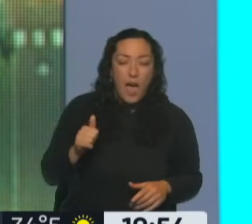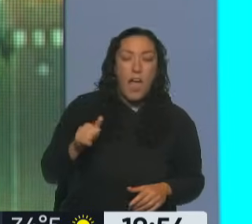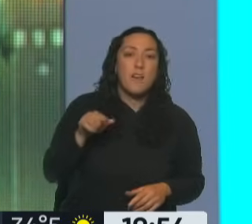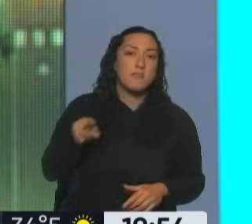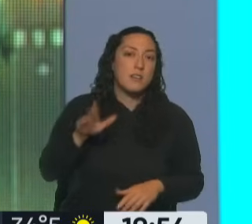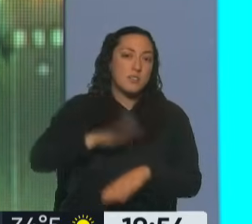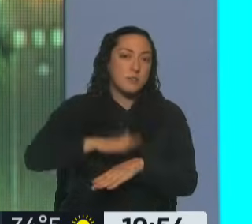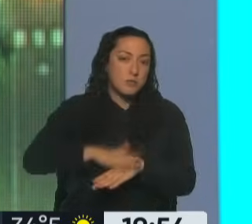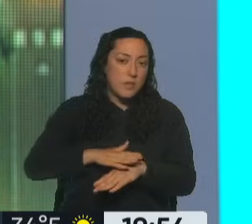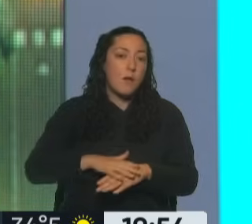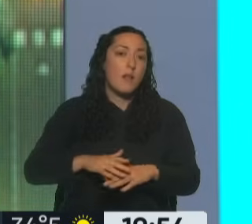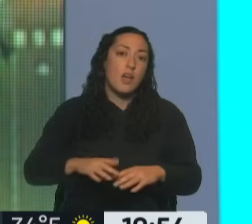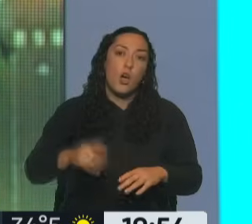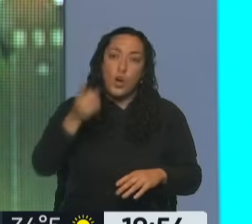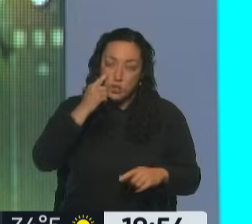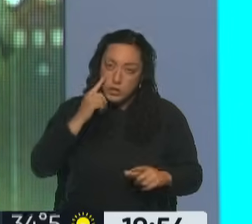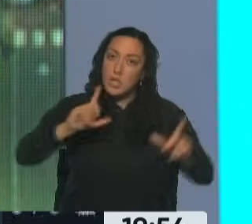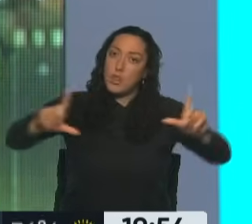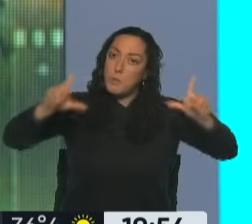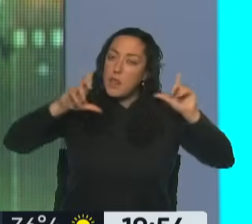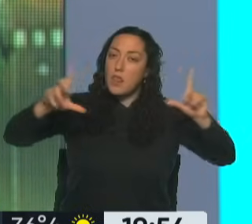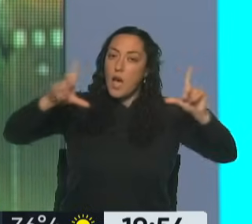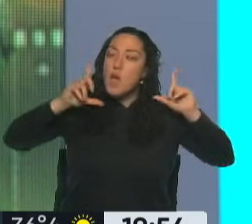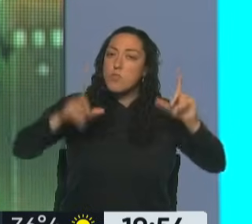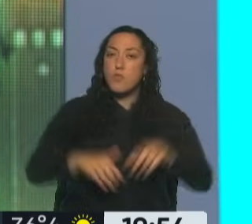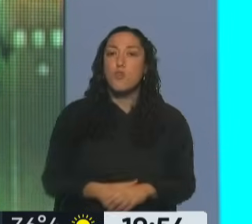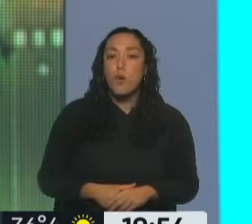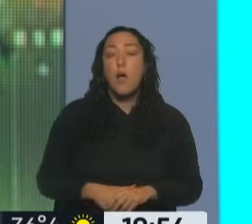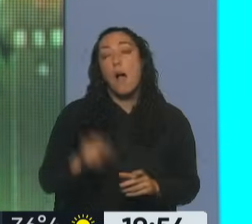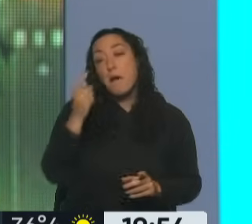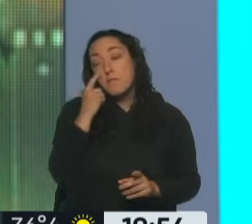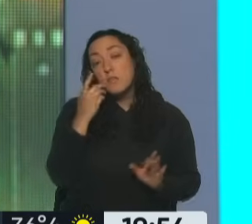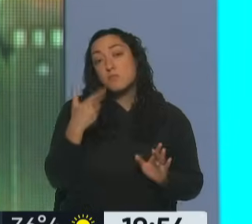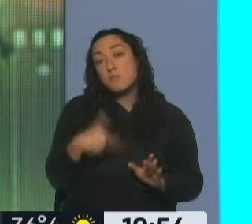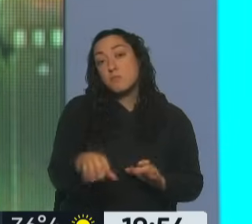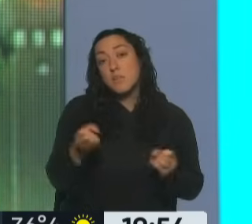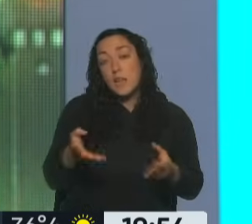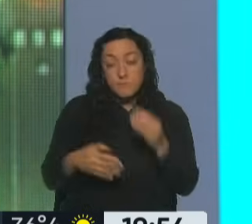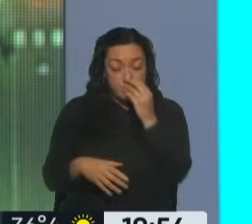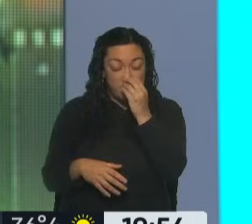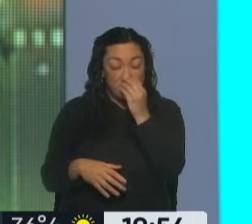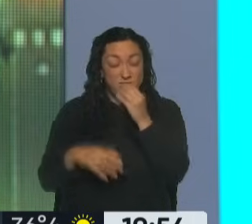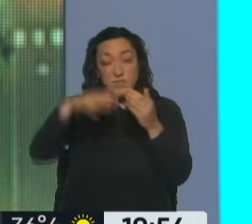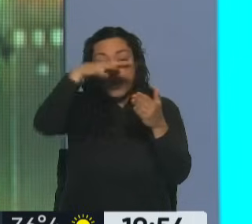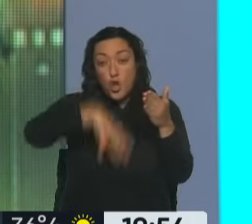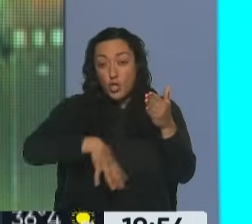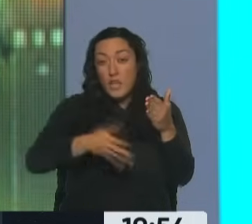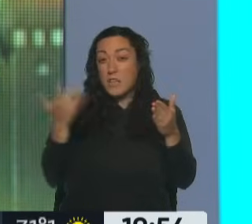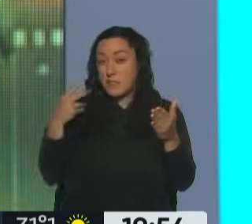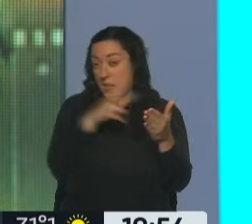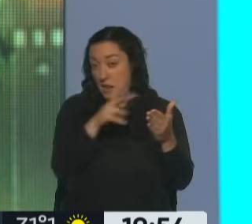Libarona. Mediáticamente conocido. Vamos a ver qué pasa. Por otro lado, en esa nota que vos